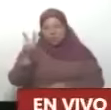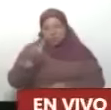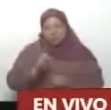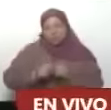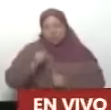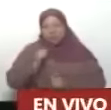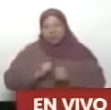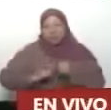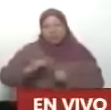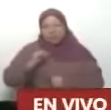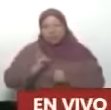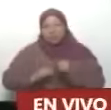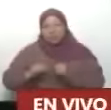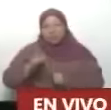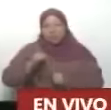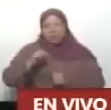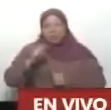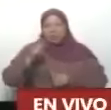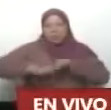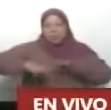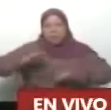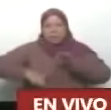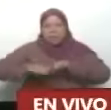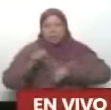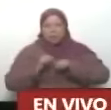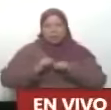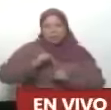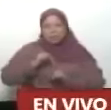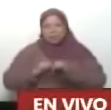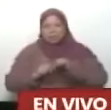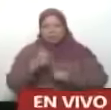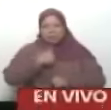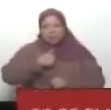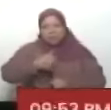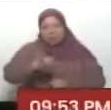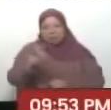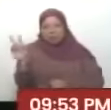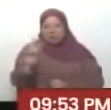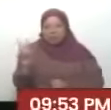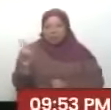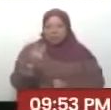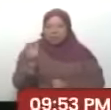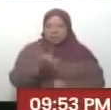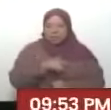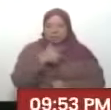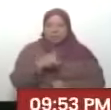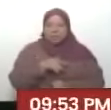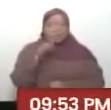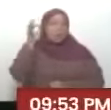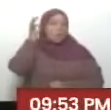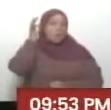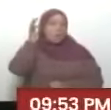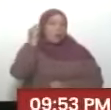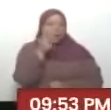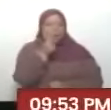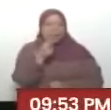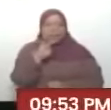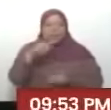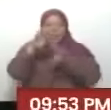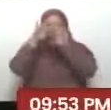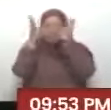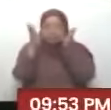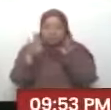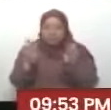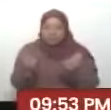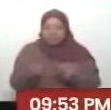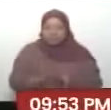baila y se goza con gana? Yo soy de Venezuela. ¿De dónde son las más lindas chamayo? Yo soy